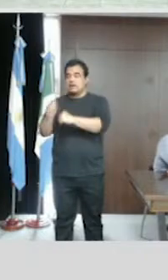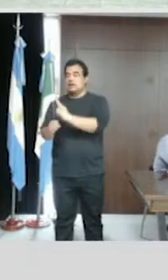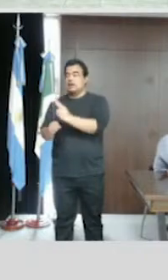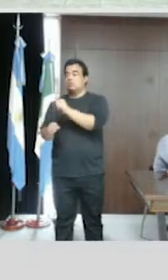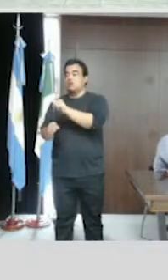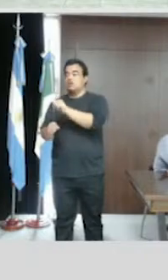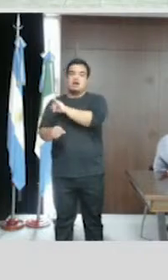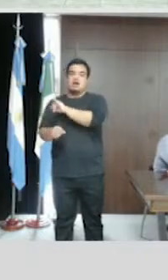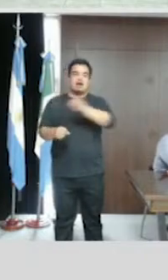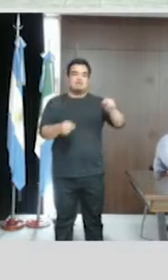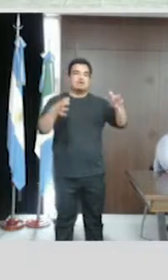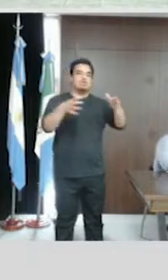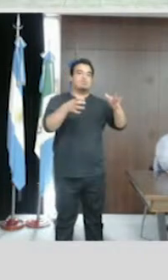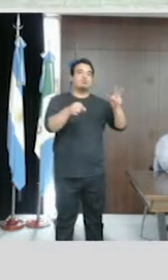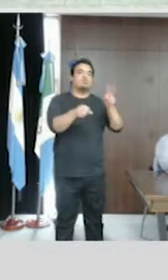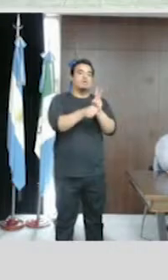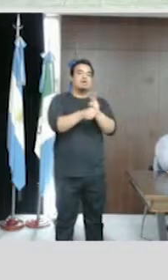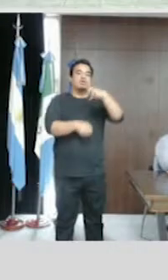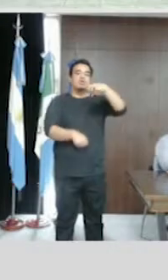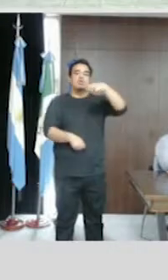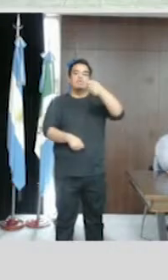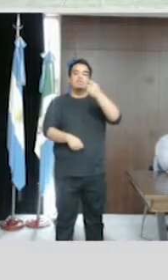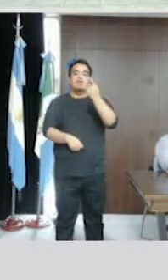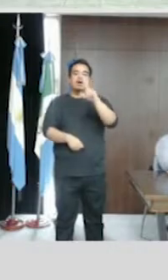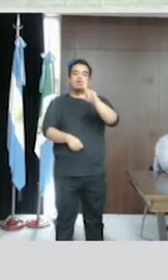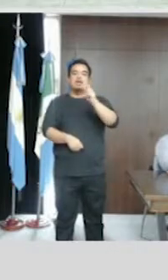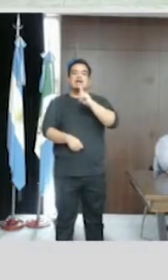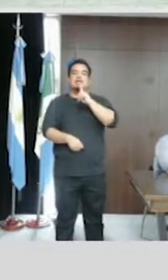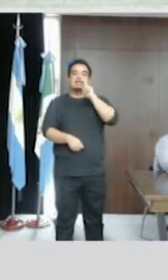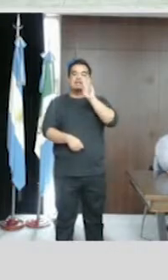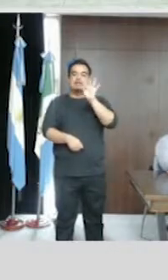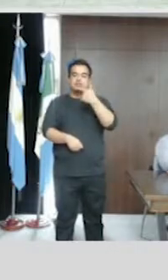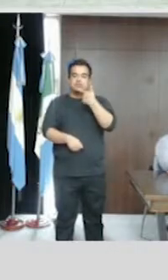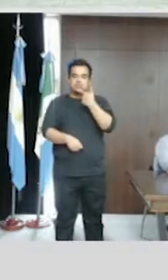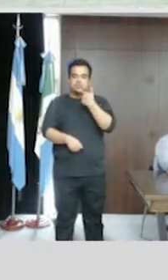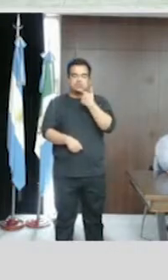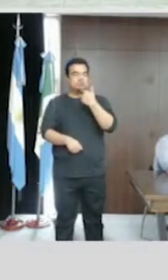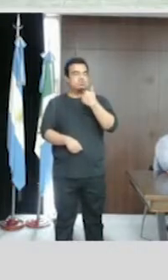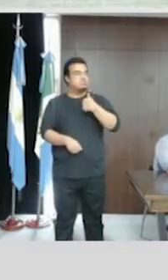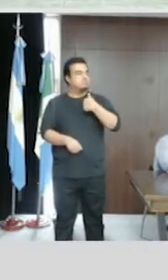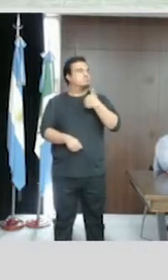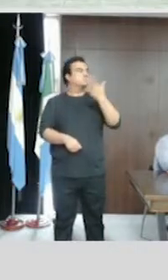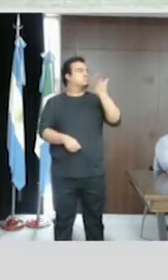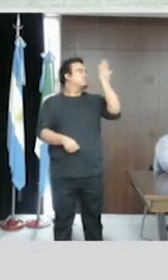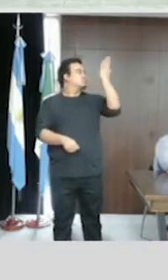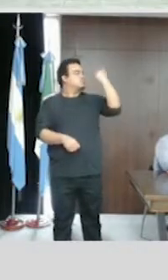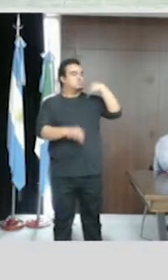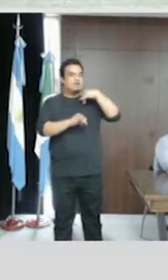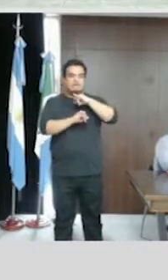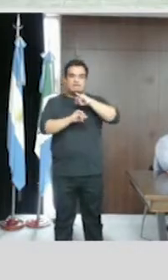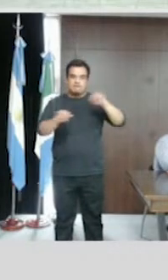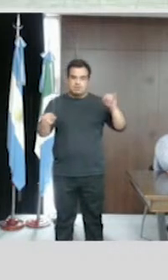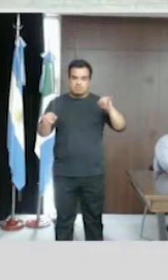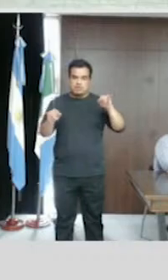tenemos como definición o que me tomé el atrevimiento en su momento de generar y fui modificando, entendemos los